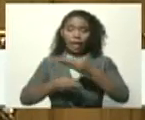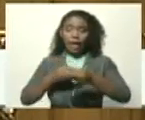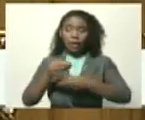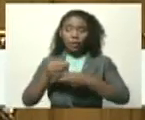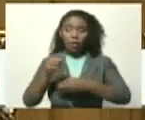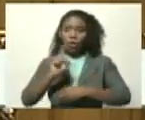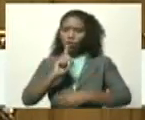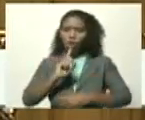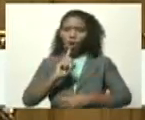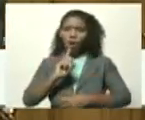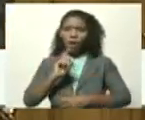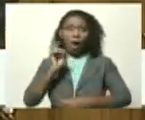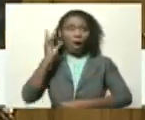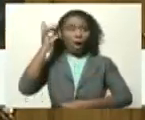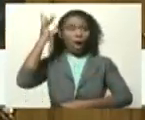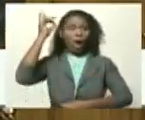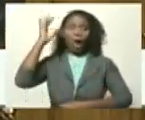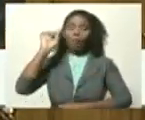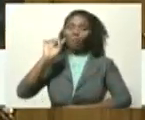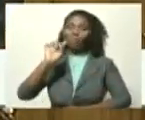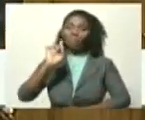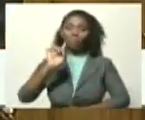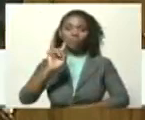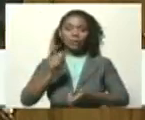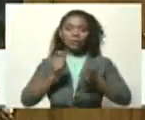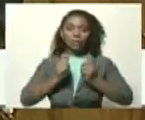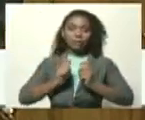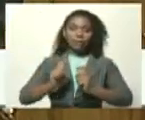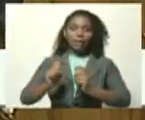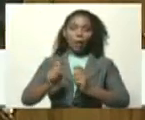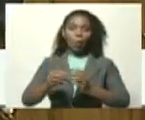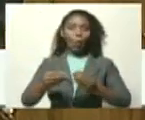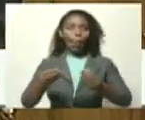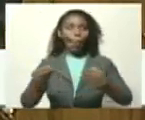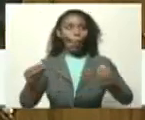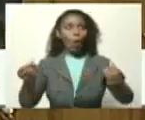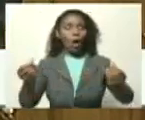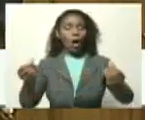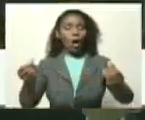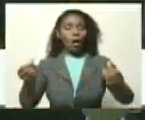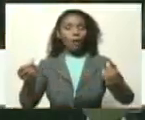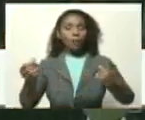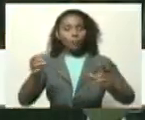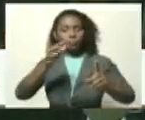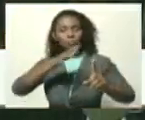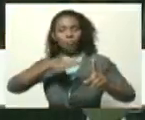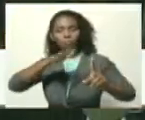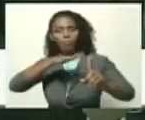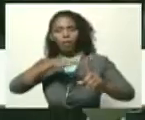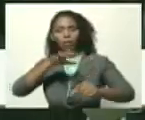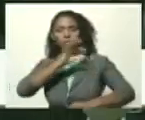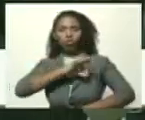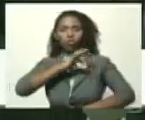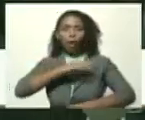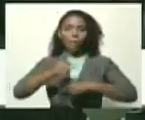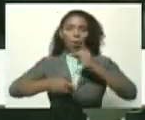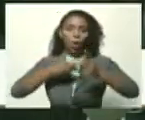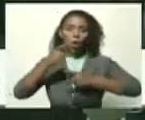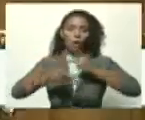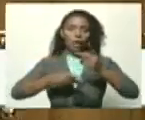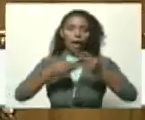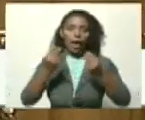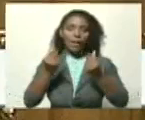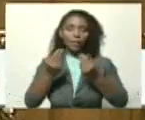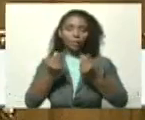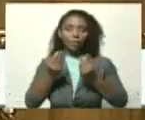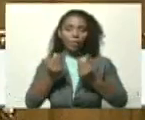estoy exagerando con lo que digo, para intentar disolver la trama social, política,